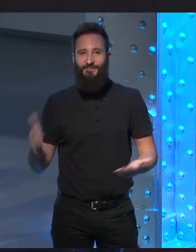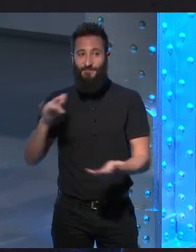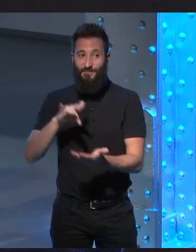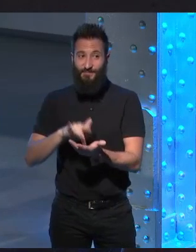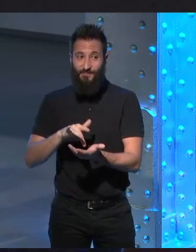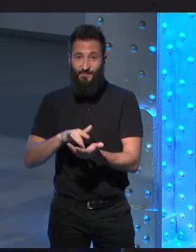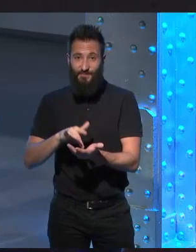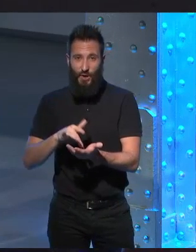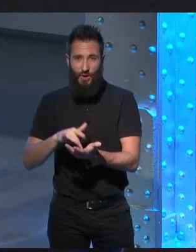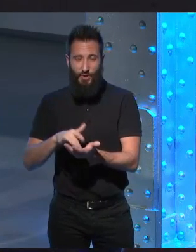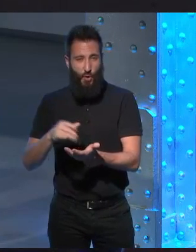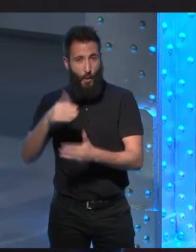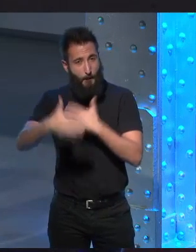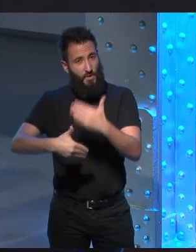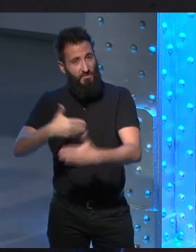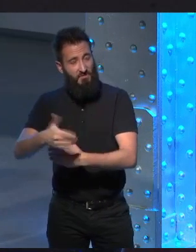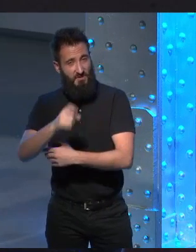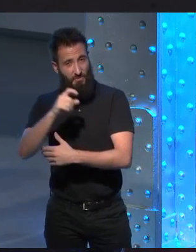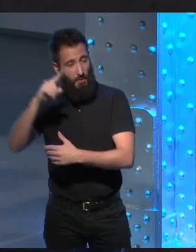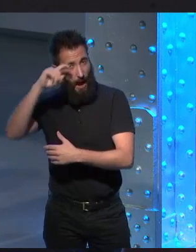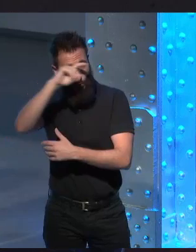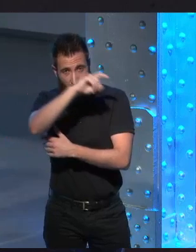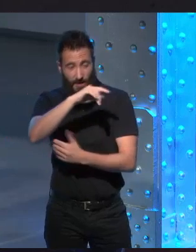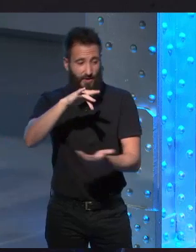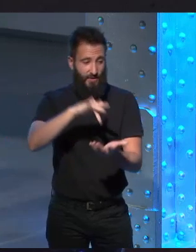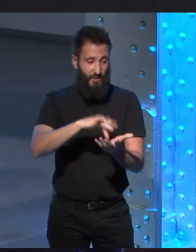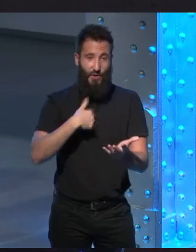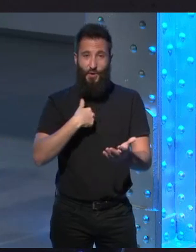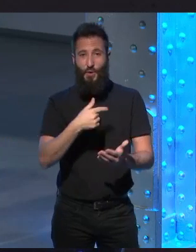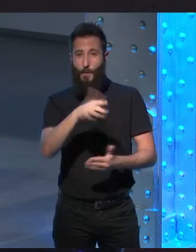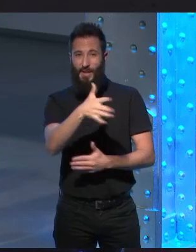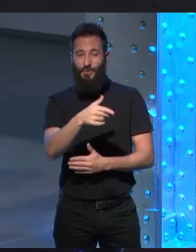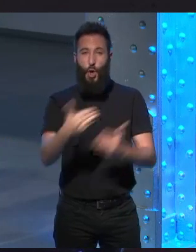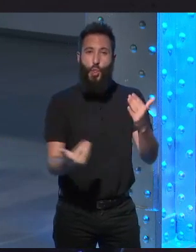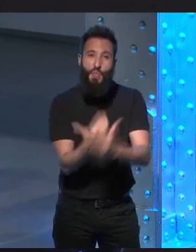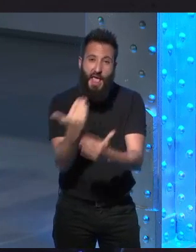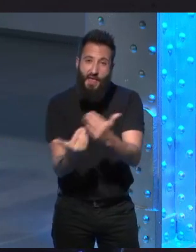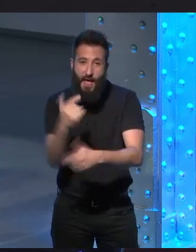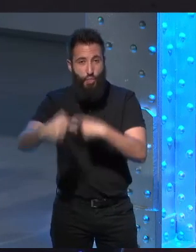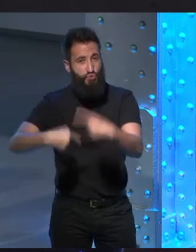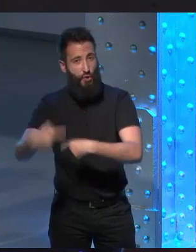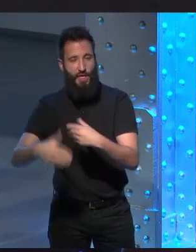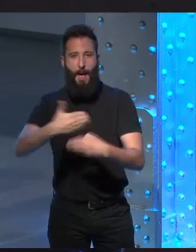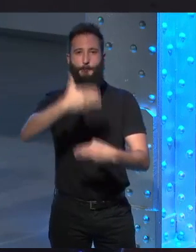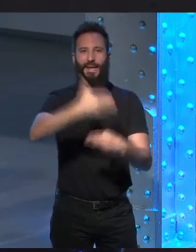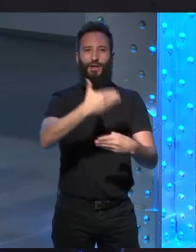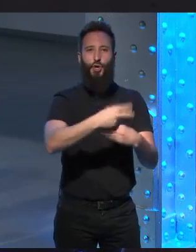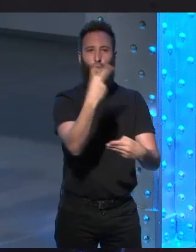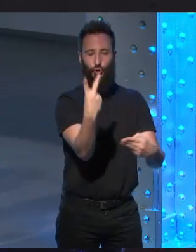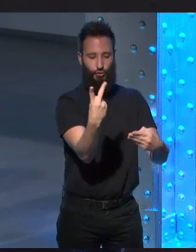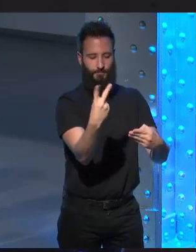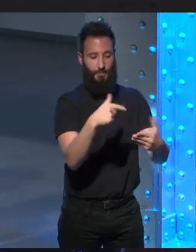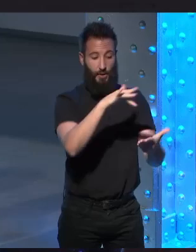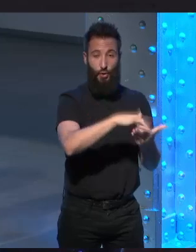que es muy rudimentario, porque me va bien, que es leer todos los días 2 periódicos. Dedicar 20 minutos a los 2. Un